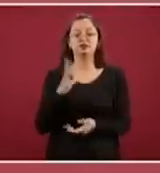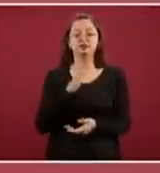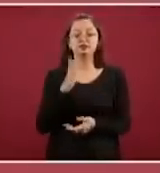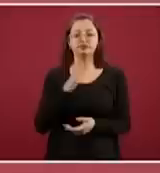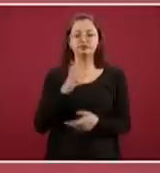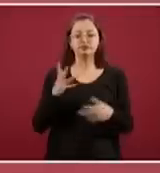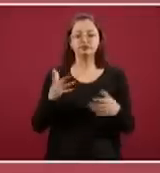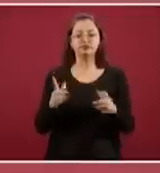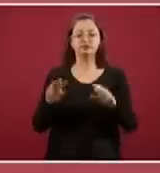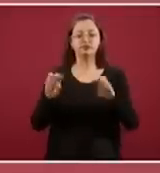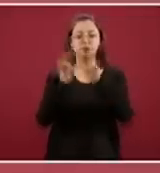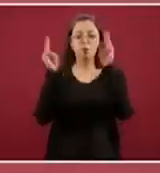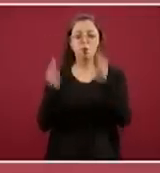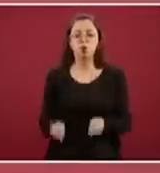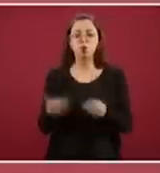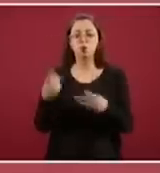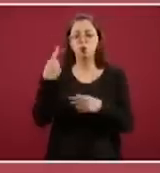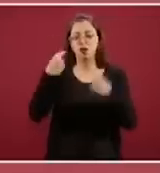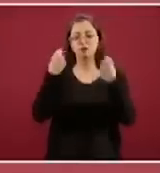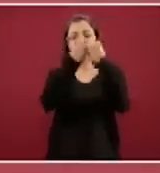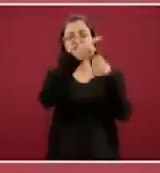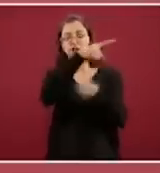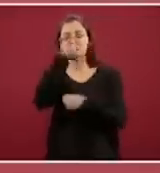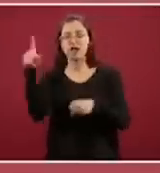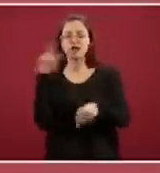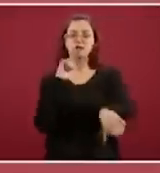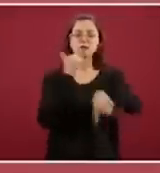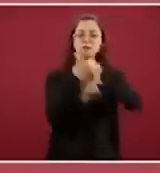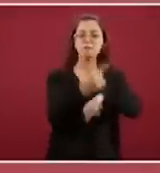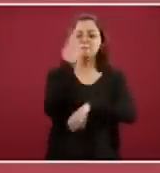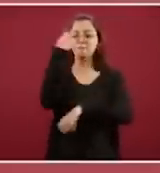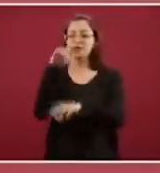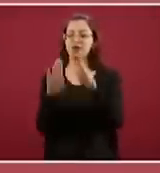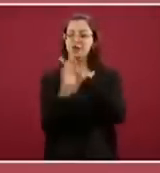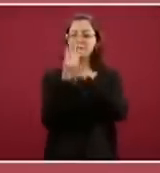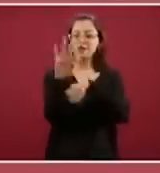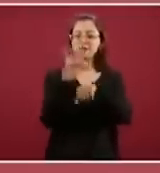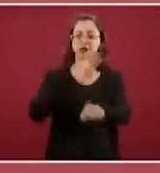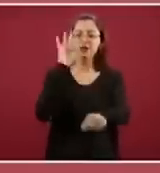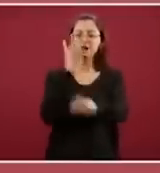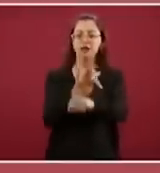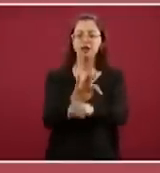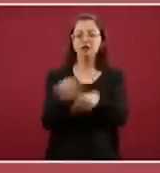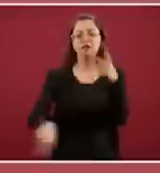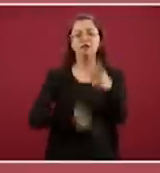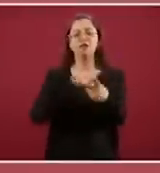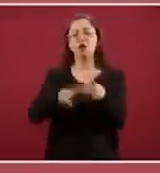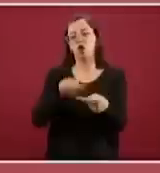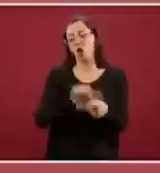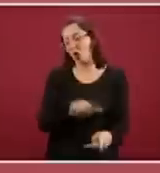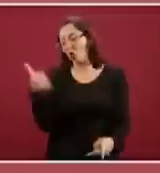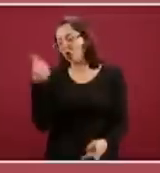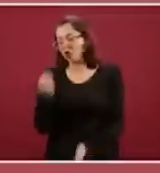los migrantes en la frontera. ¿Y en qué otra cosa utilizamos el dinero?